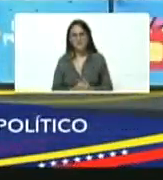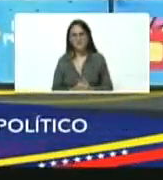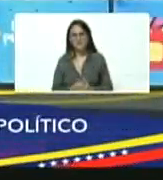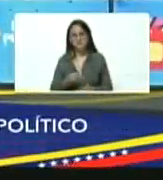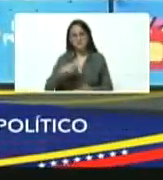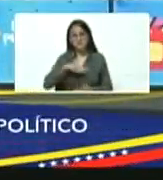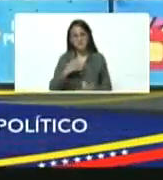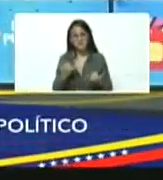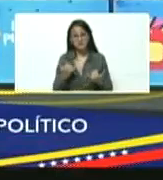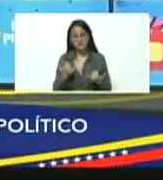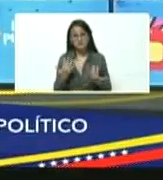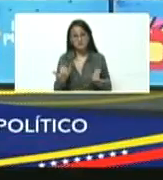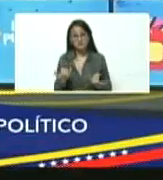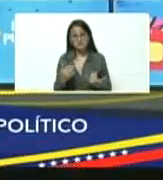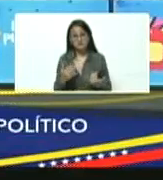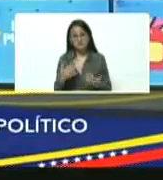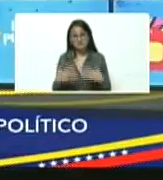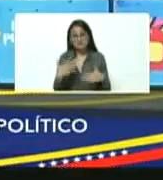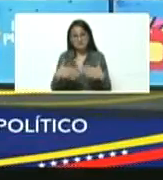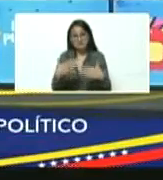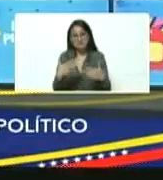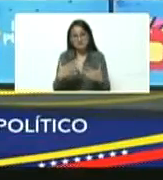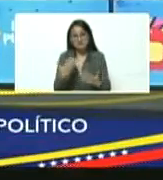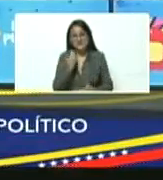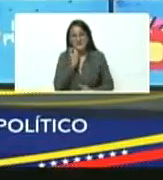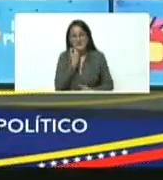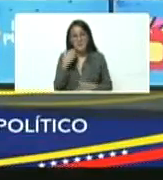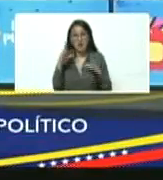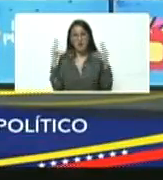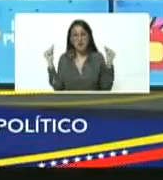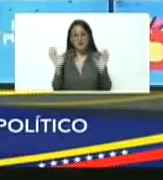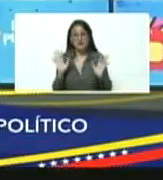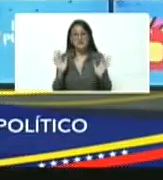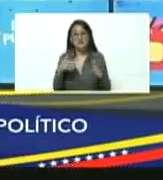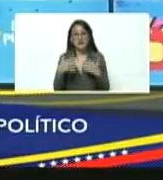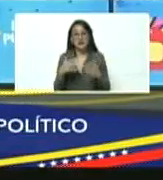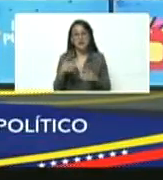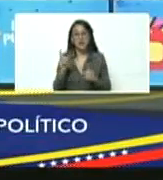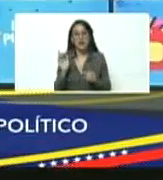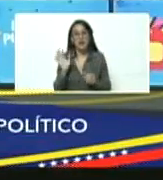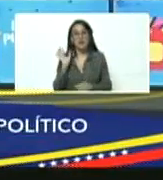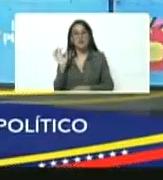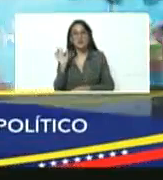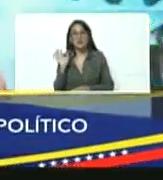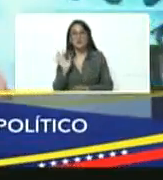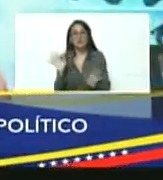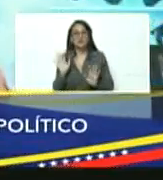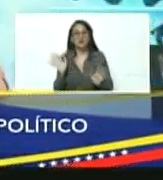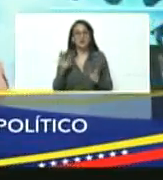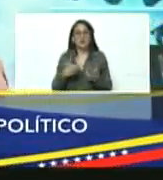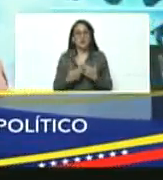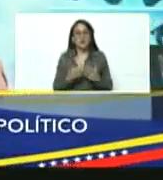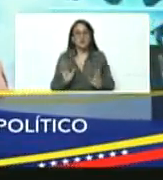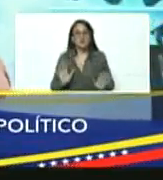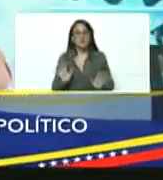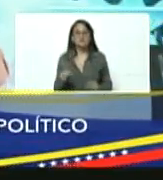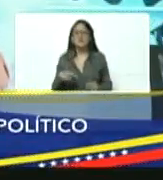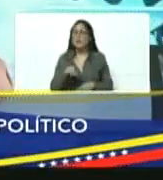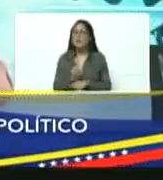Nosotros estamos saliendo aceleradamente de esa enfermedad holandesa, de esa dependencia. Y la única